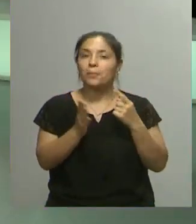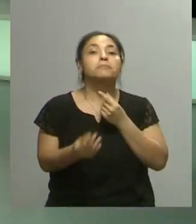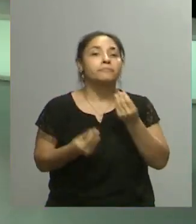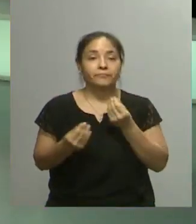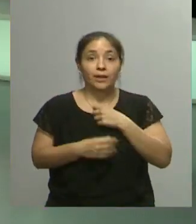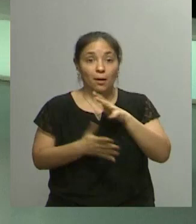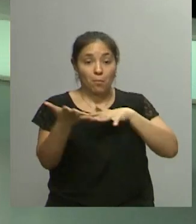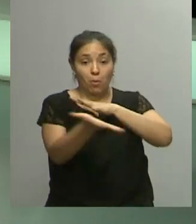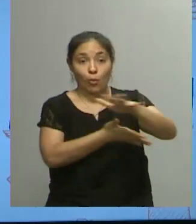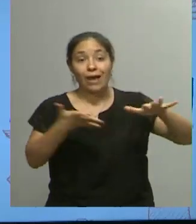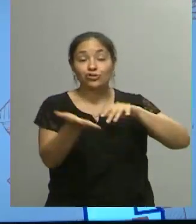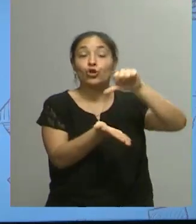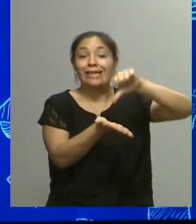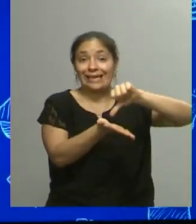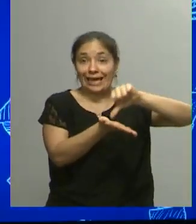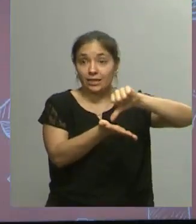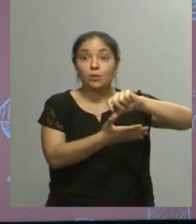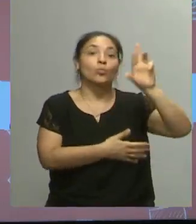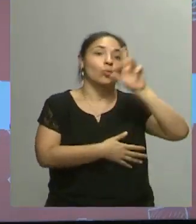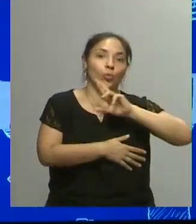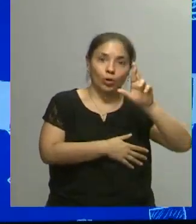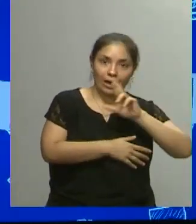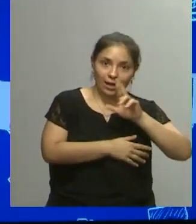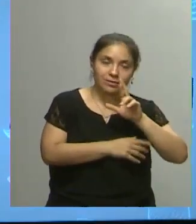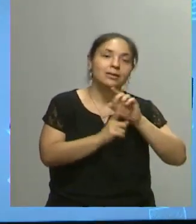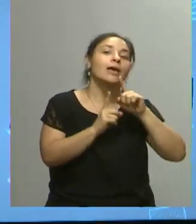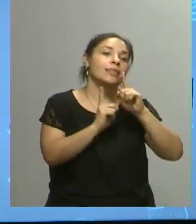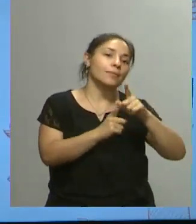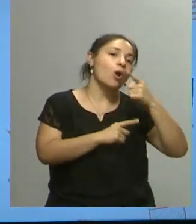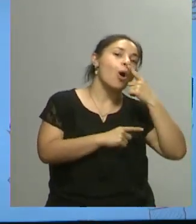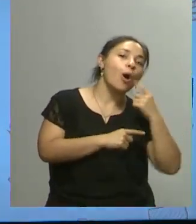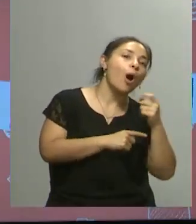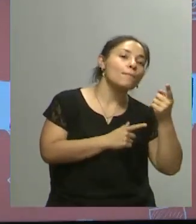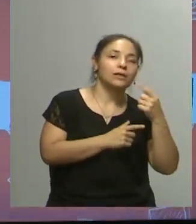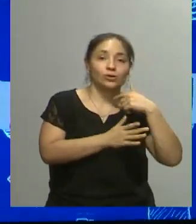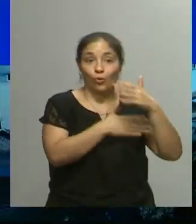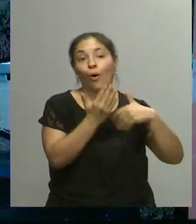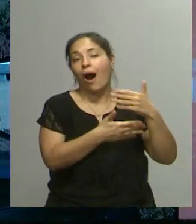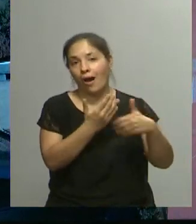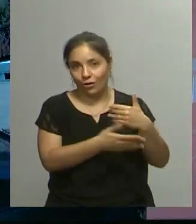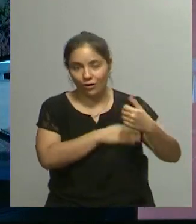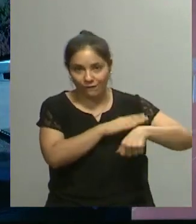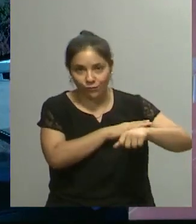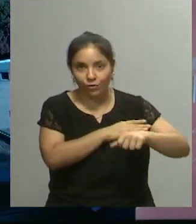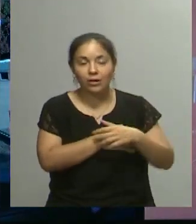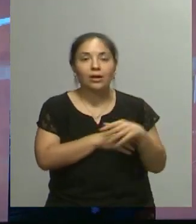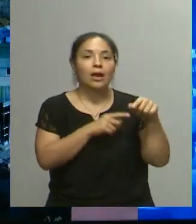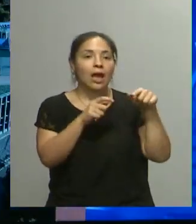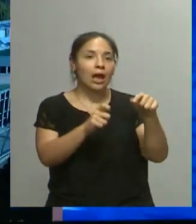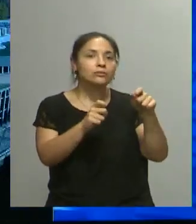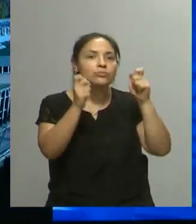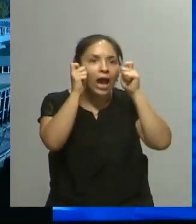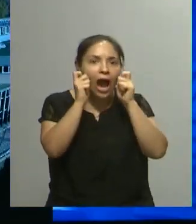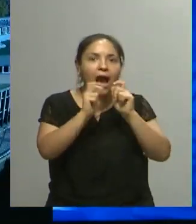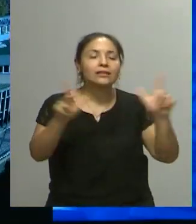misma población iraní, empezando por las mujeres y siguiendo por otros varones como el jugador de fútbol, es la que llamó la atención